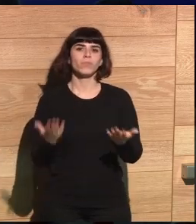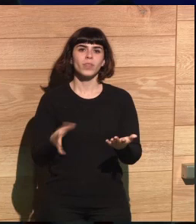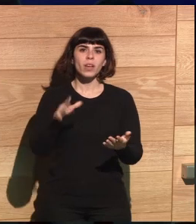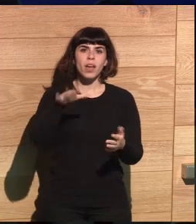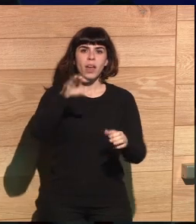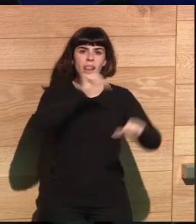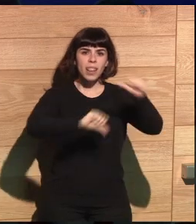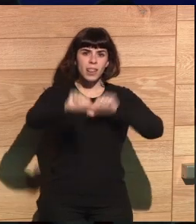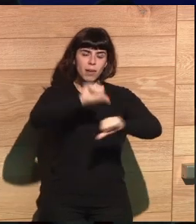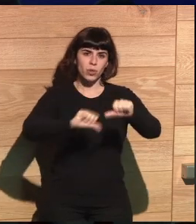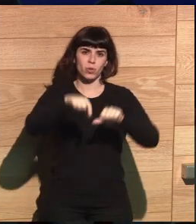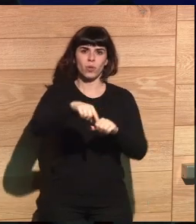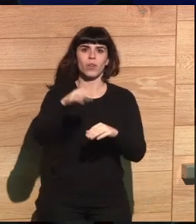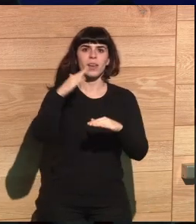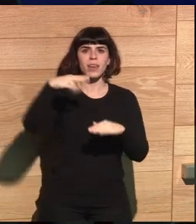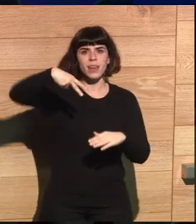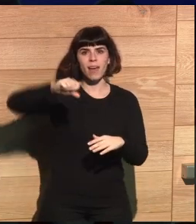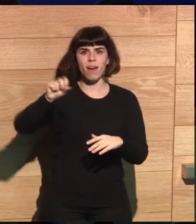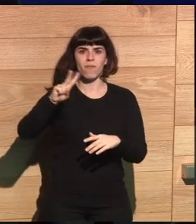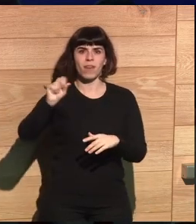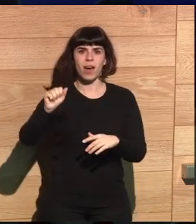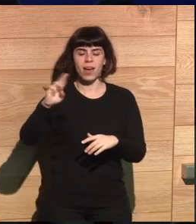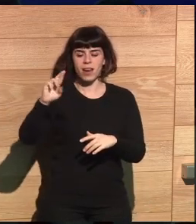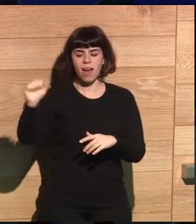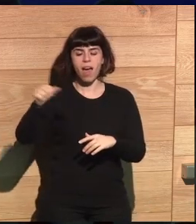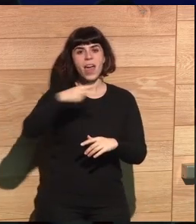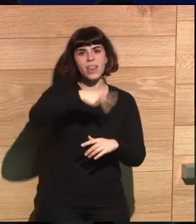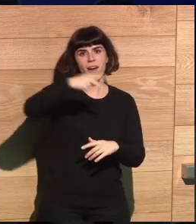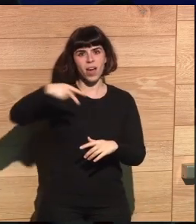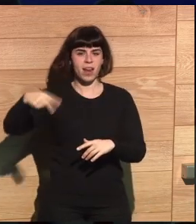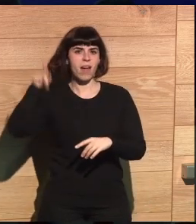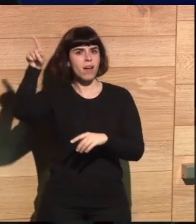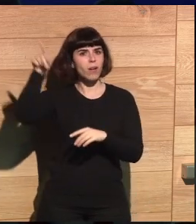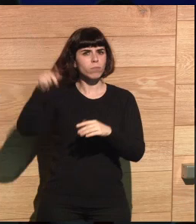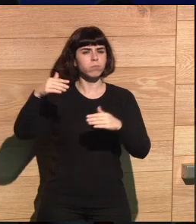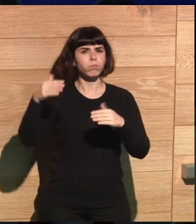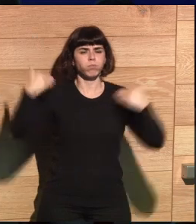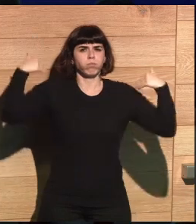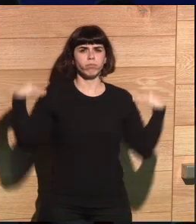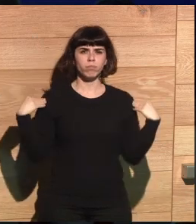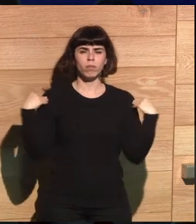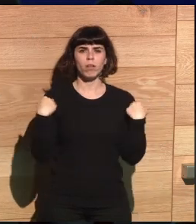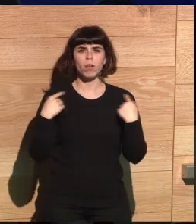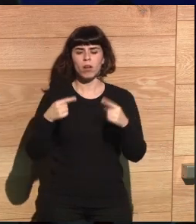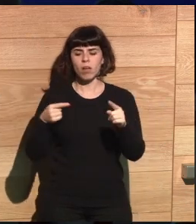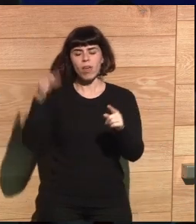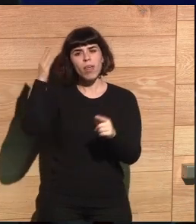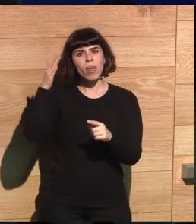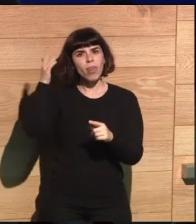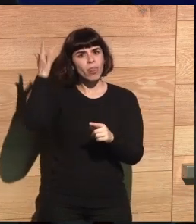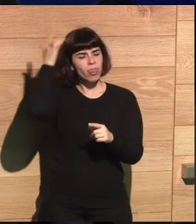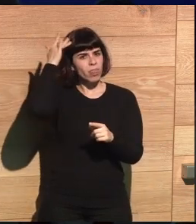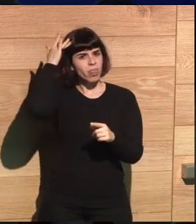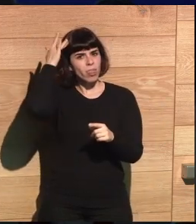muy importante en Navarra. Allí ella y su equipo investigan para poder curar los cerebros dañados. Su sueño es